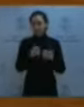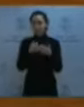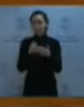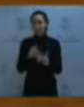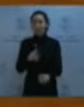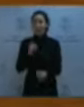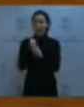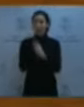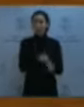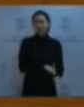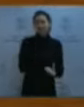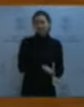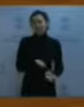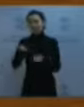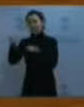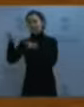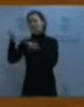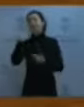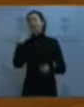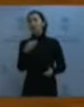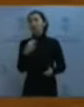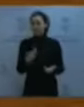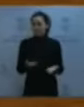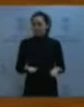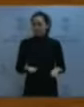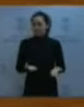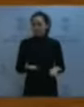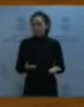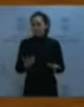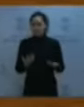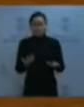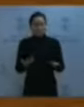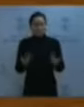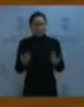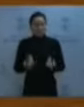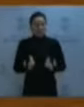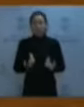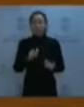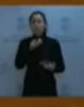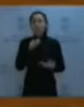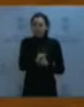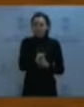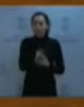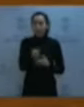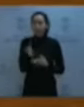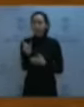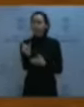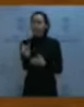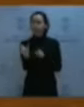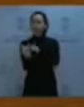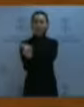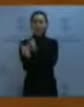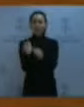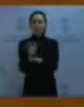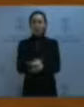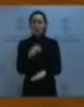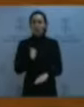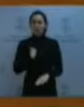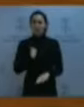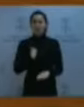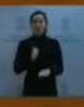emigración juvenil, por ejemplo? Cosas tan sensibles como estas. No hemos visto más que lo mismo, las mismas becas, la misma cuantía y continuidad en las